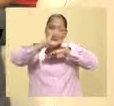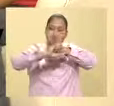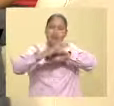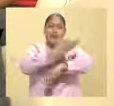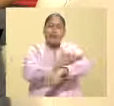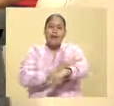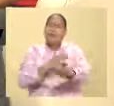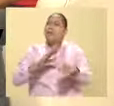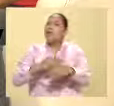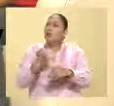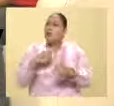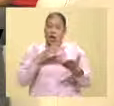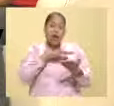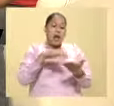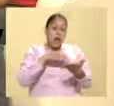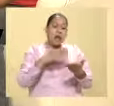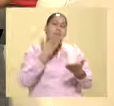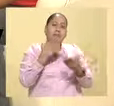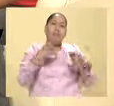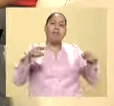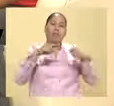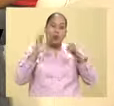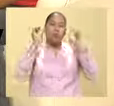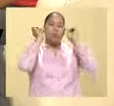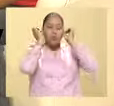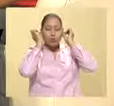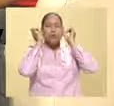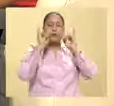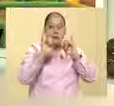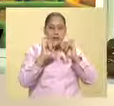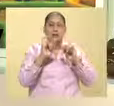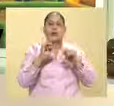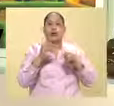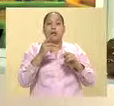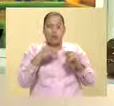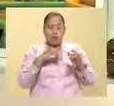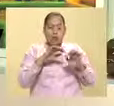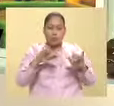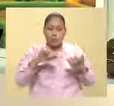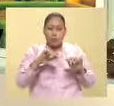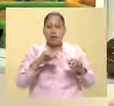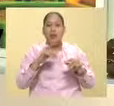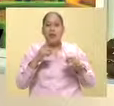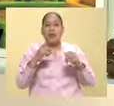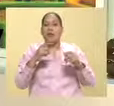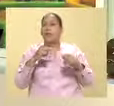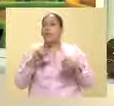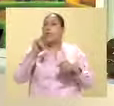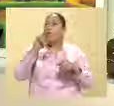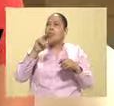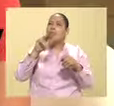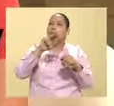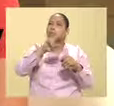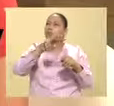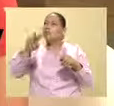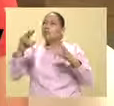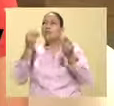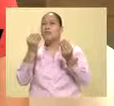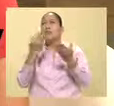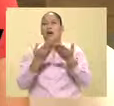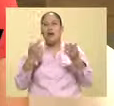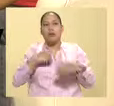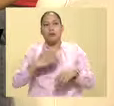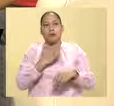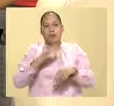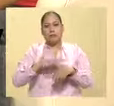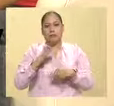acompañó mucho con muchas cosas pero un sonido y música con mucha música la primera travesía no no ya tanto ahorita más sin duda aparte de